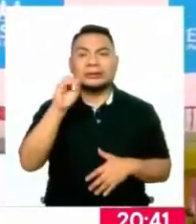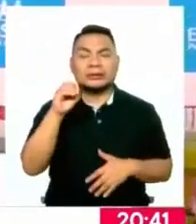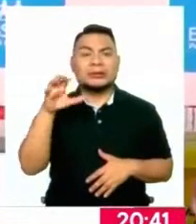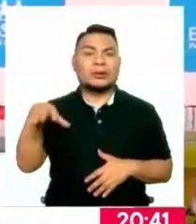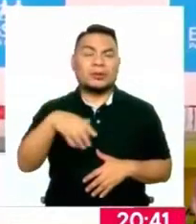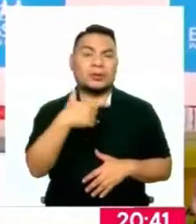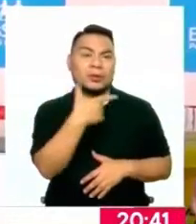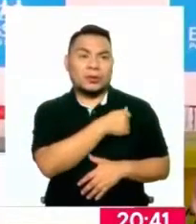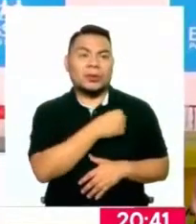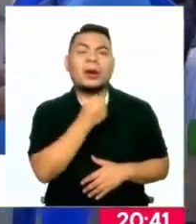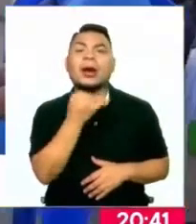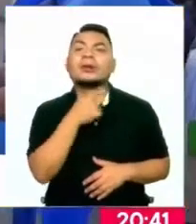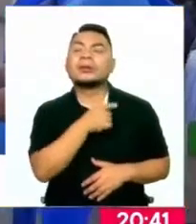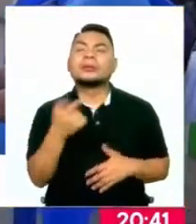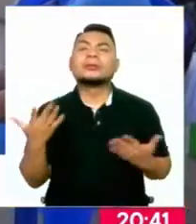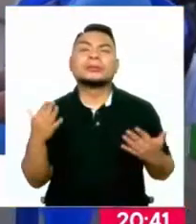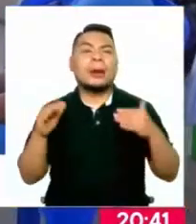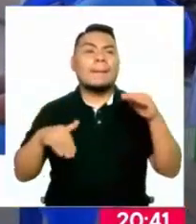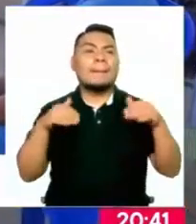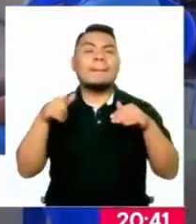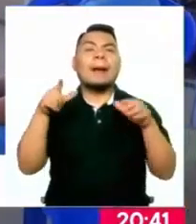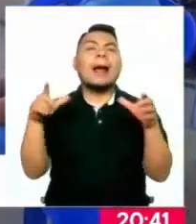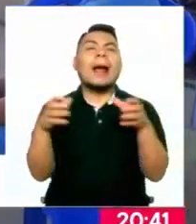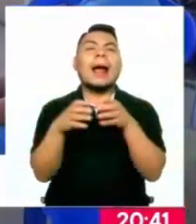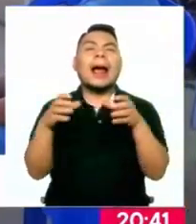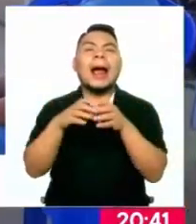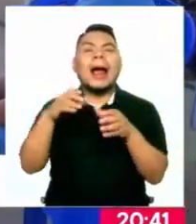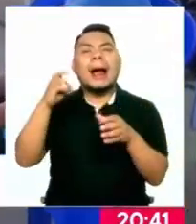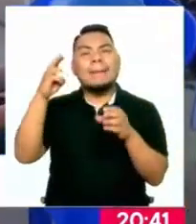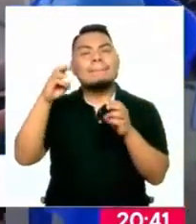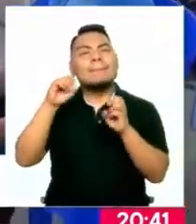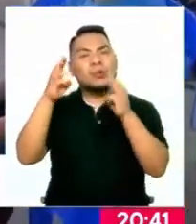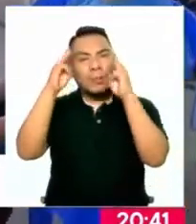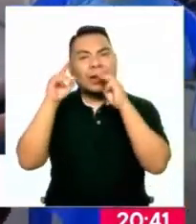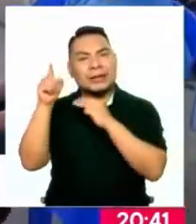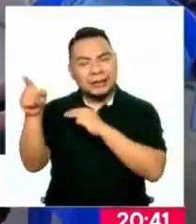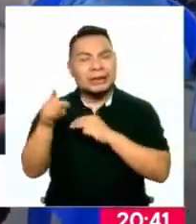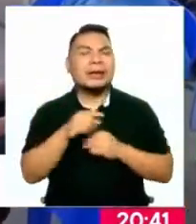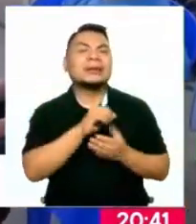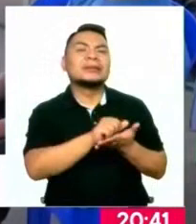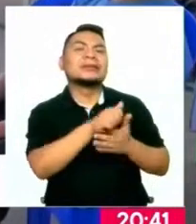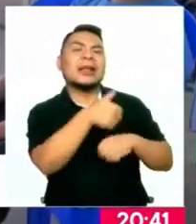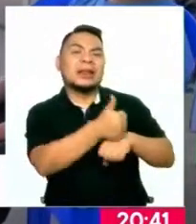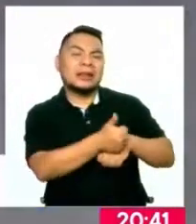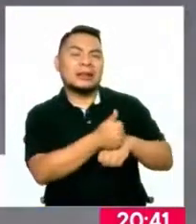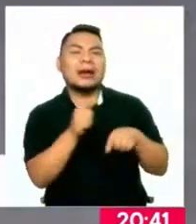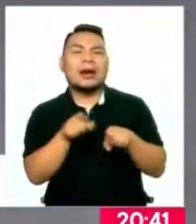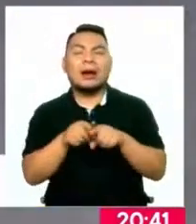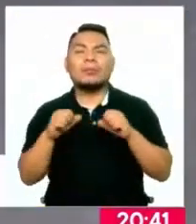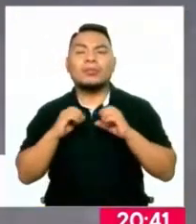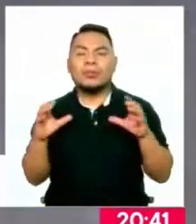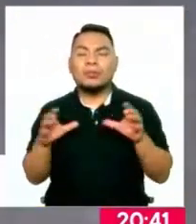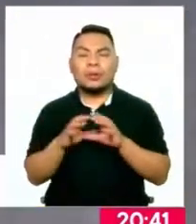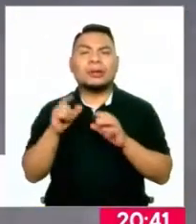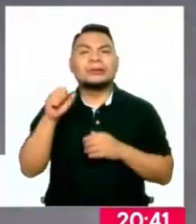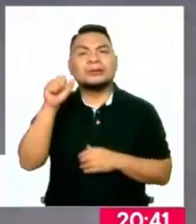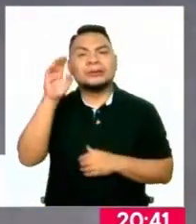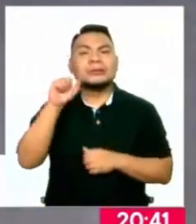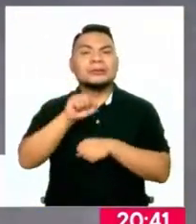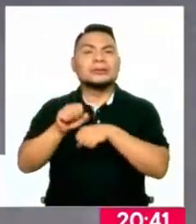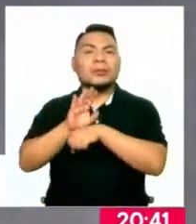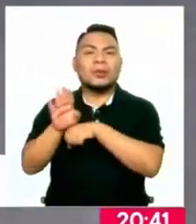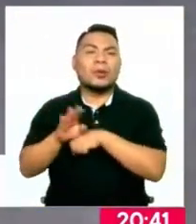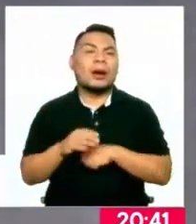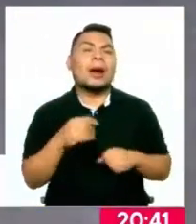vacunatorios. Algunos de ellos están en la playa Miller en Jesús María, San Isidro Labrador en Santa Anita, Polideportivo de San Borja, Parque de